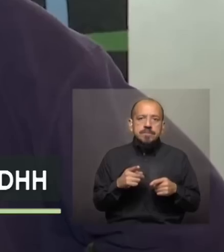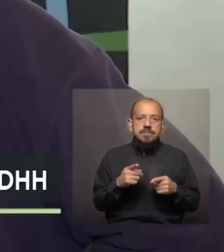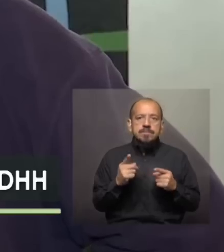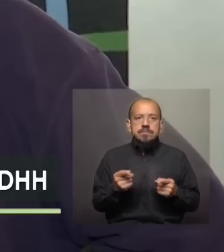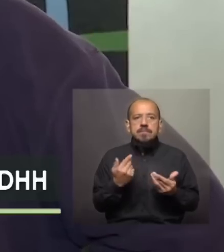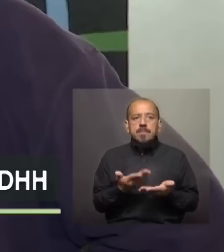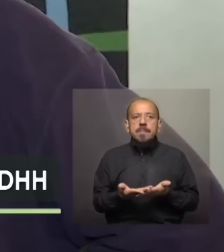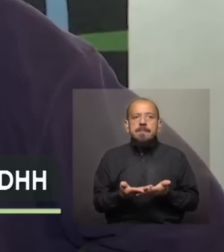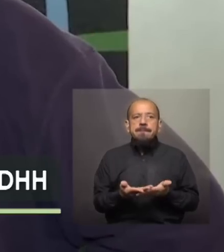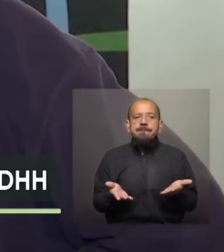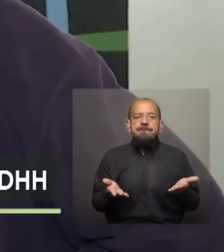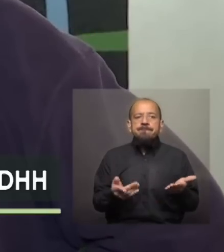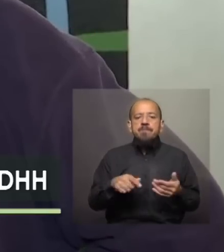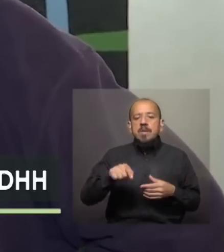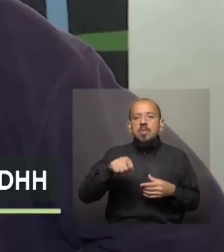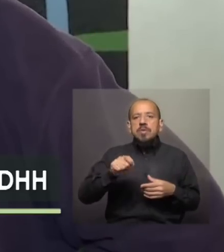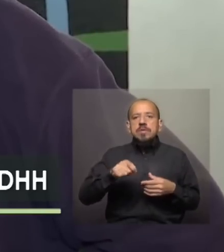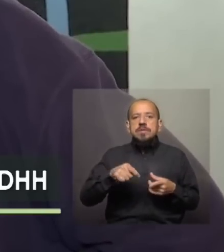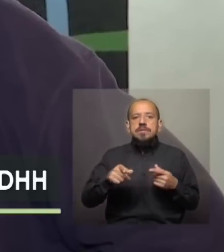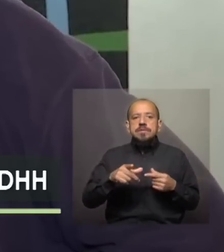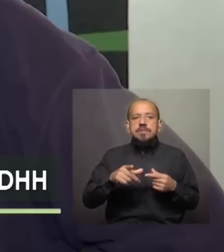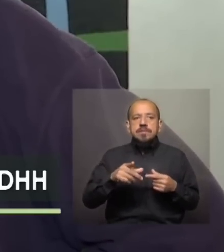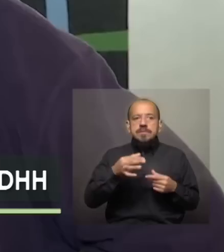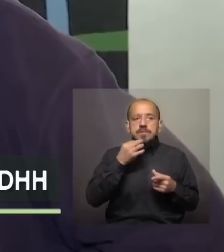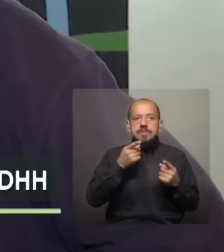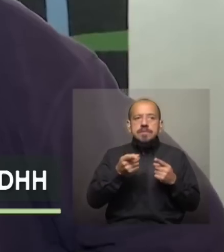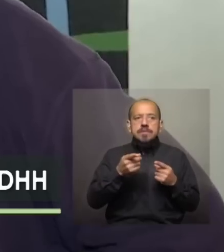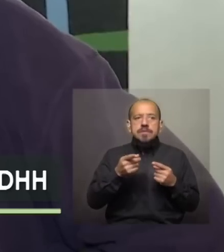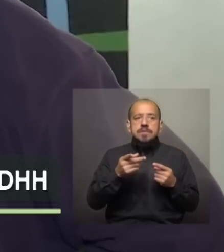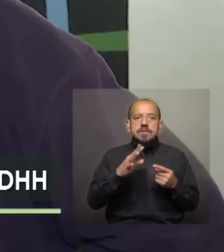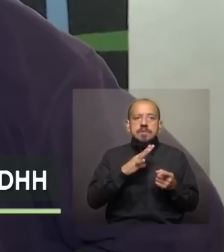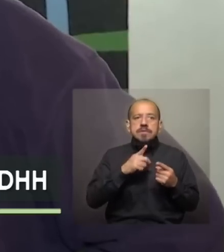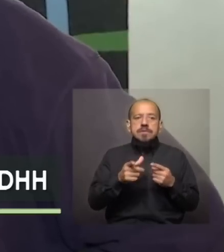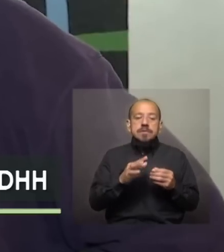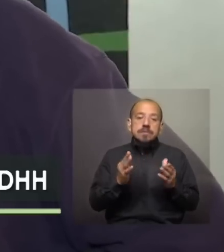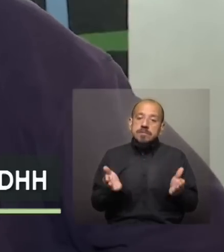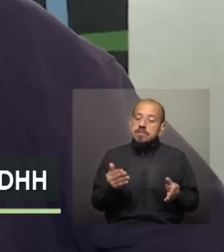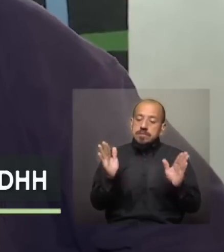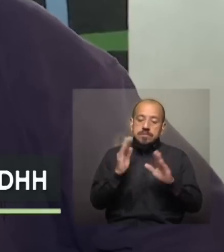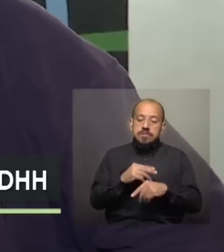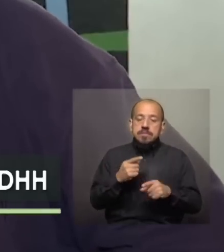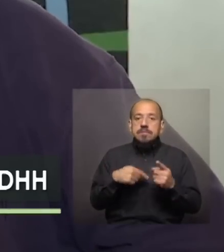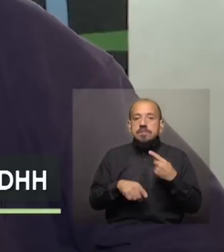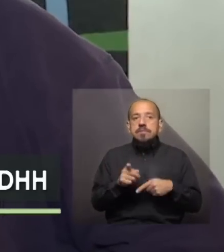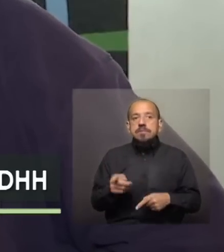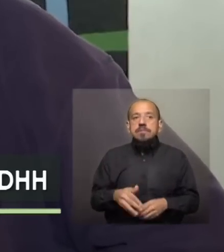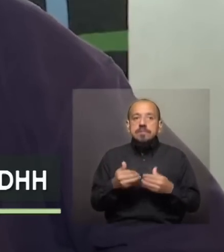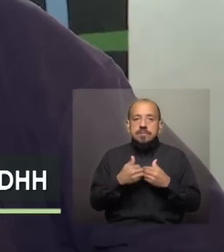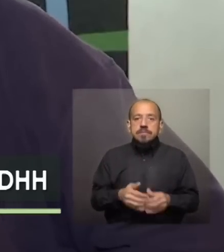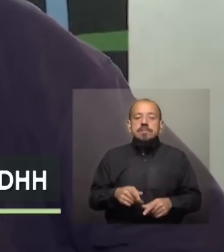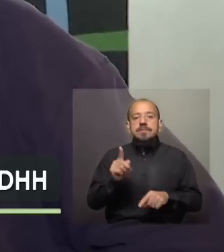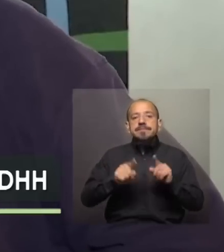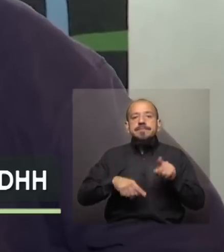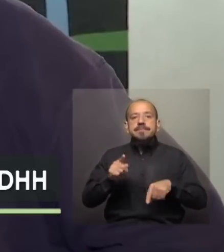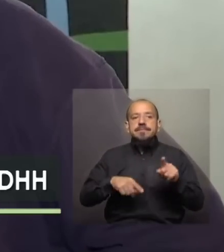se presenta ante la suprema corte de justicia que dice que es así como debe ser no le da lugar y ahí Ella empieza a gestiones